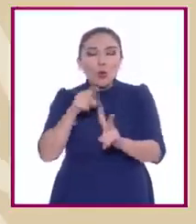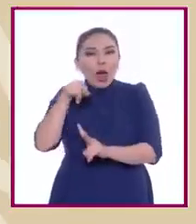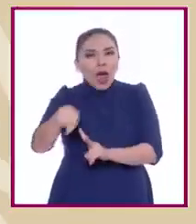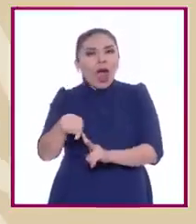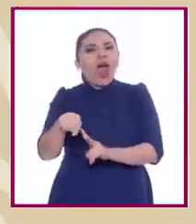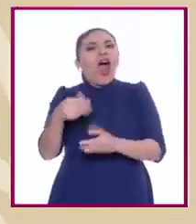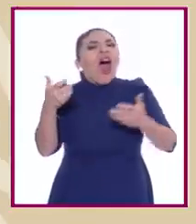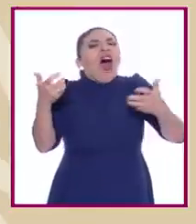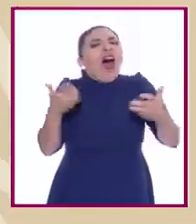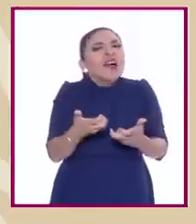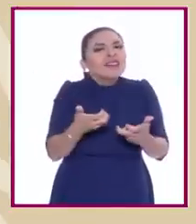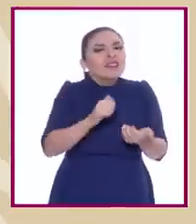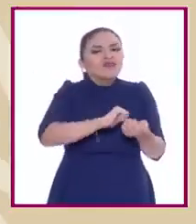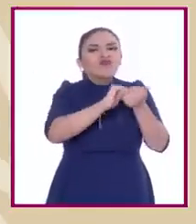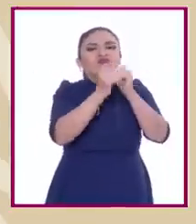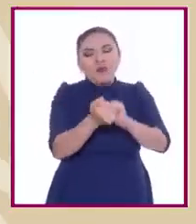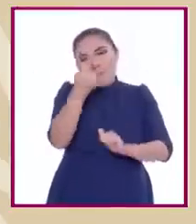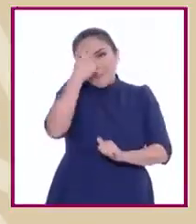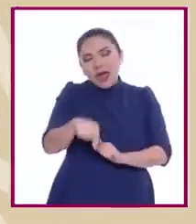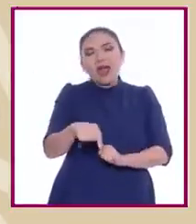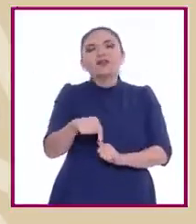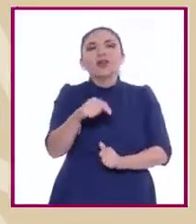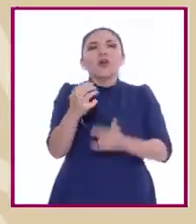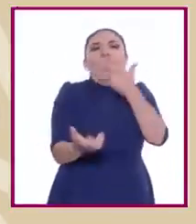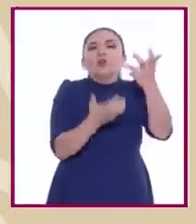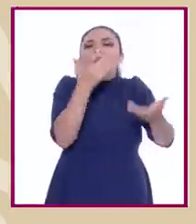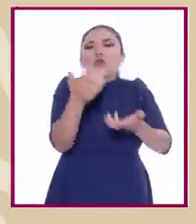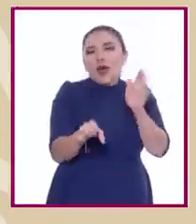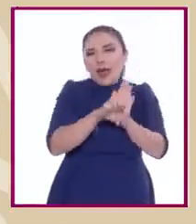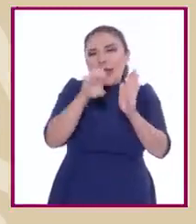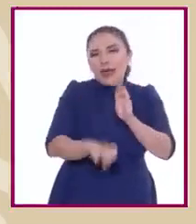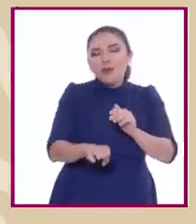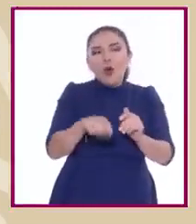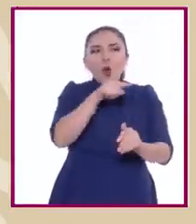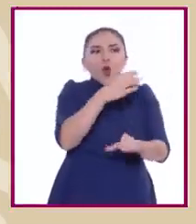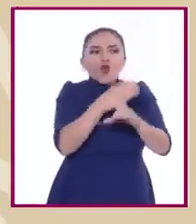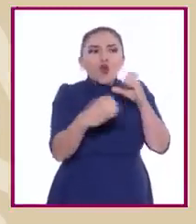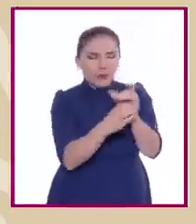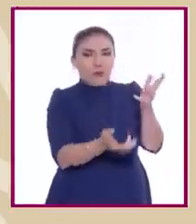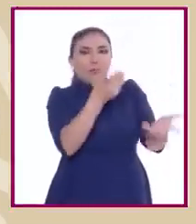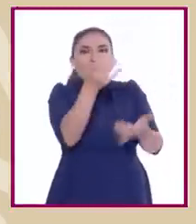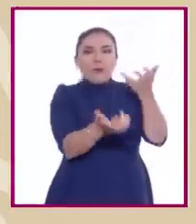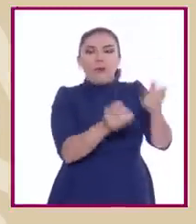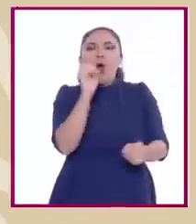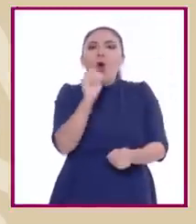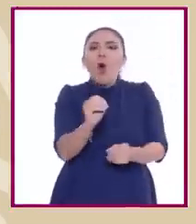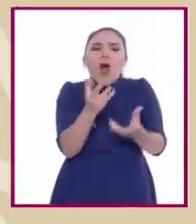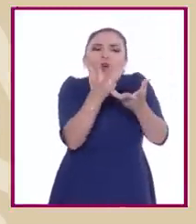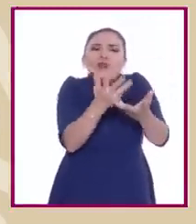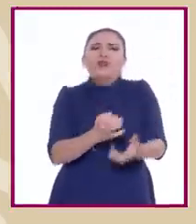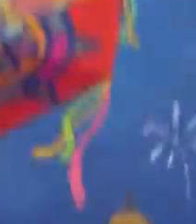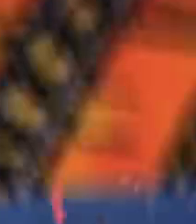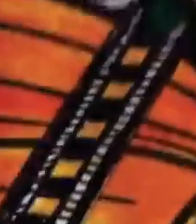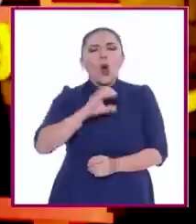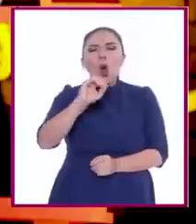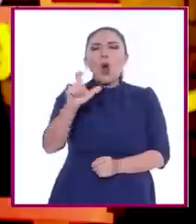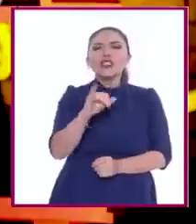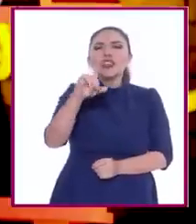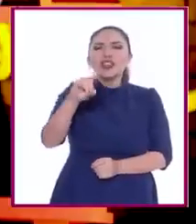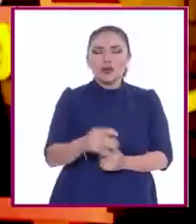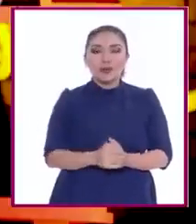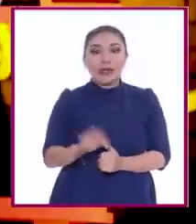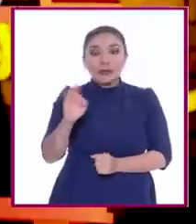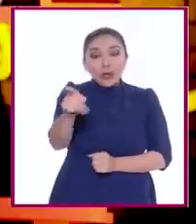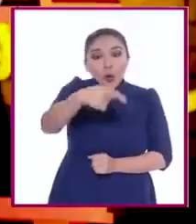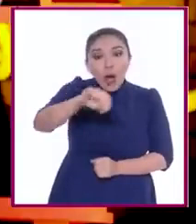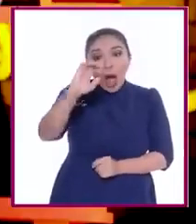reacciona. Sí, provoca reacciones como la combustión, en este caso que algo se queme, o bien que algo se oxide. Entonces,